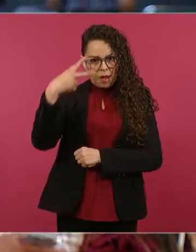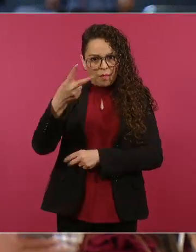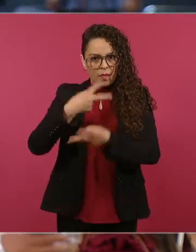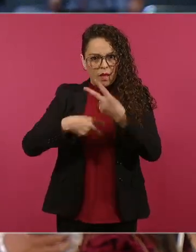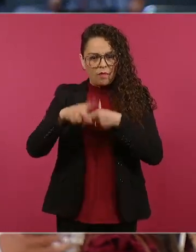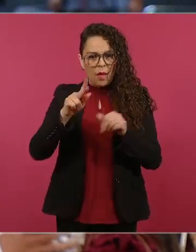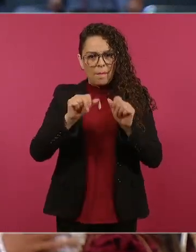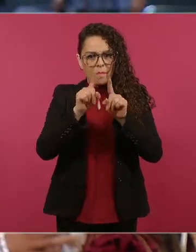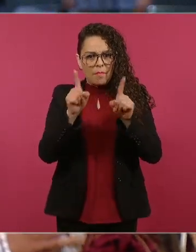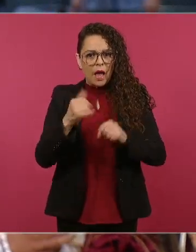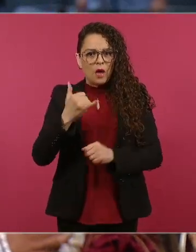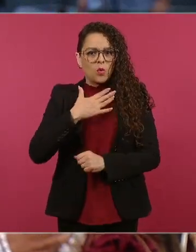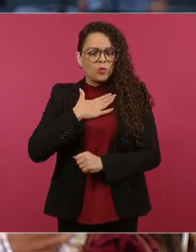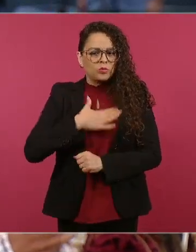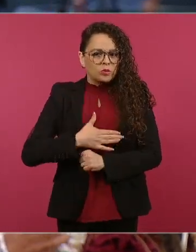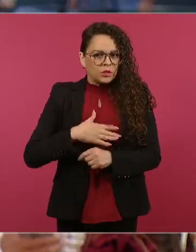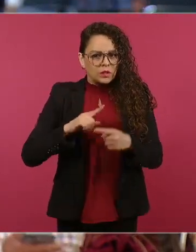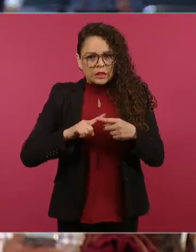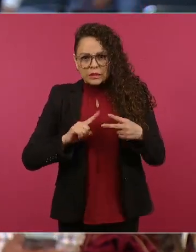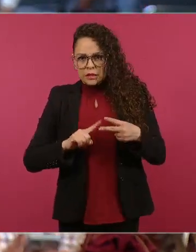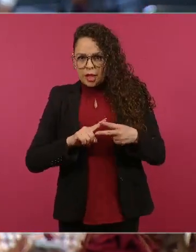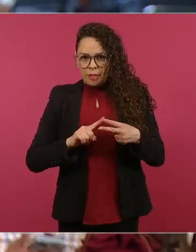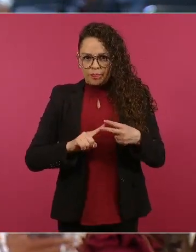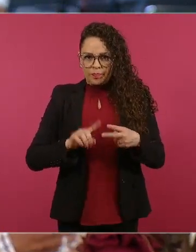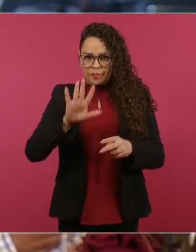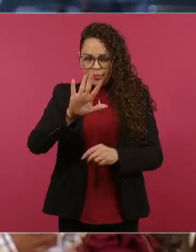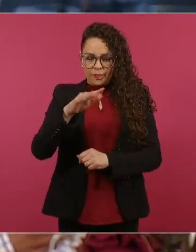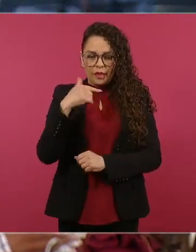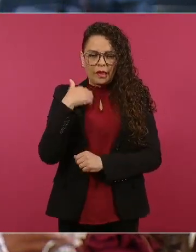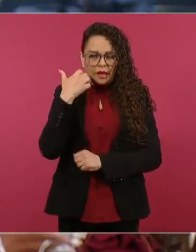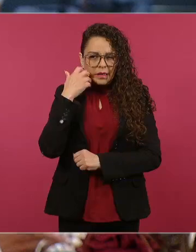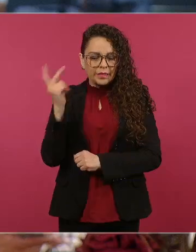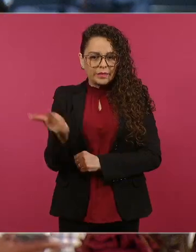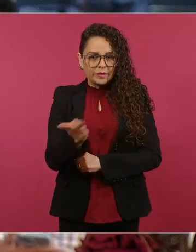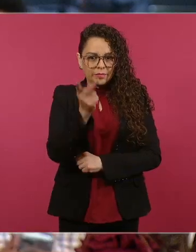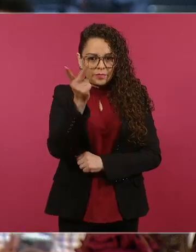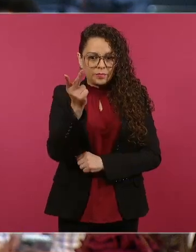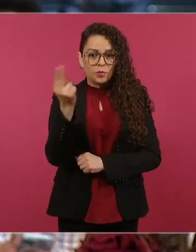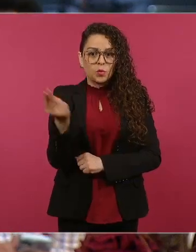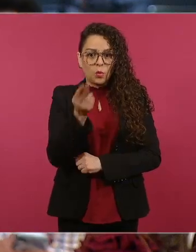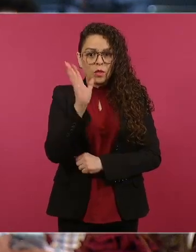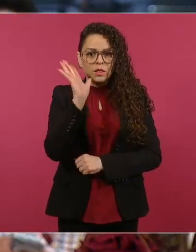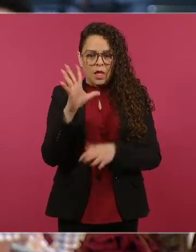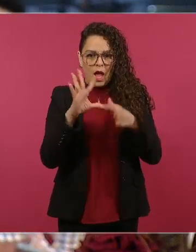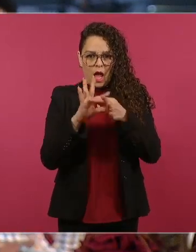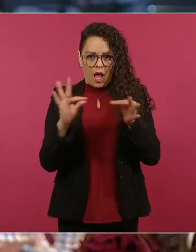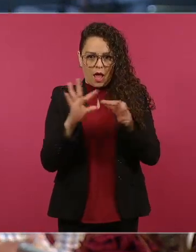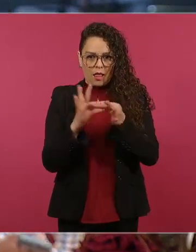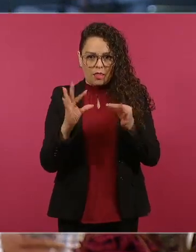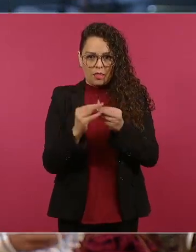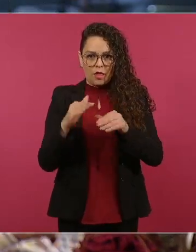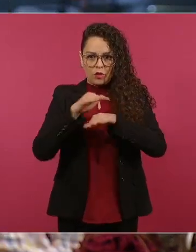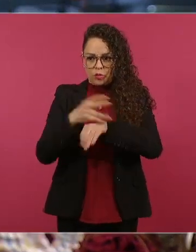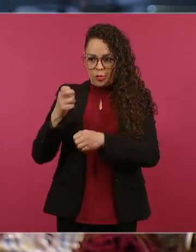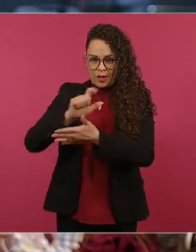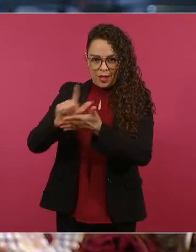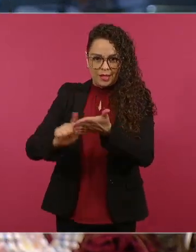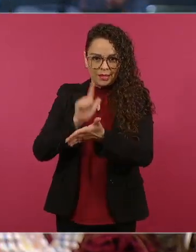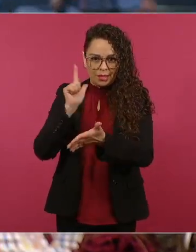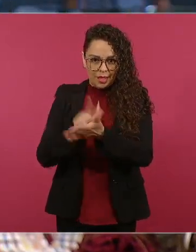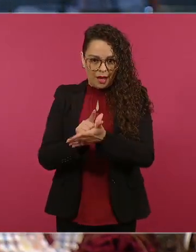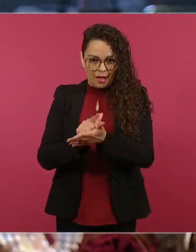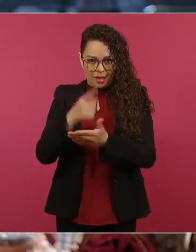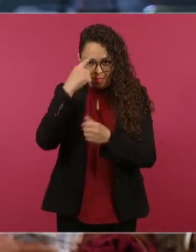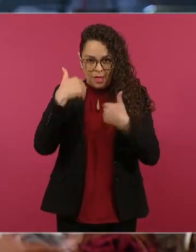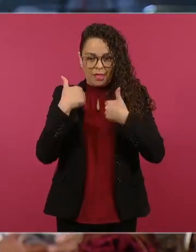Preguntarle, presidente, si nos puede aclarar, ya ha mencionado usted que esta ley de amnistía busca que pueda llegar a